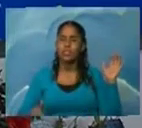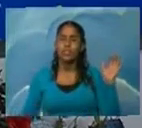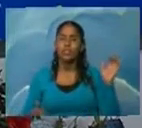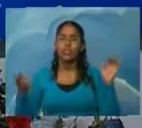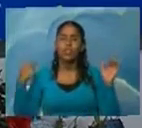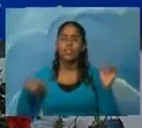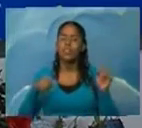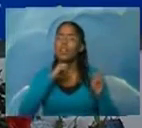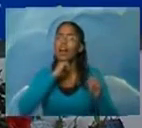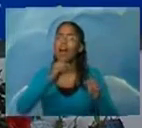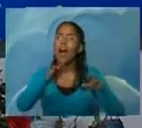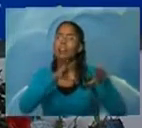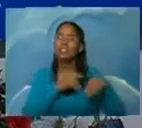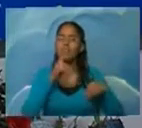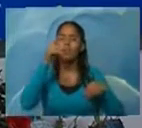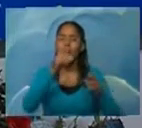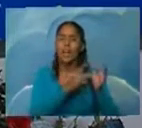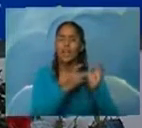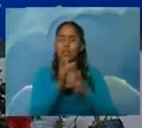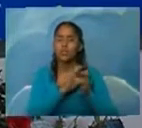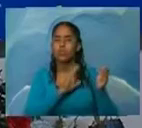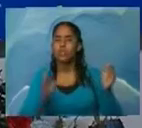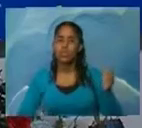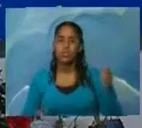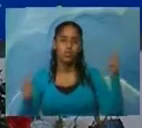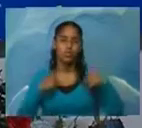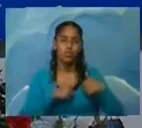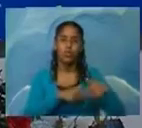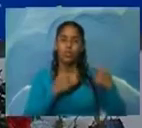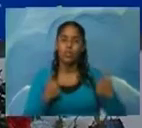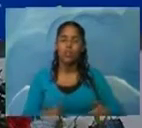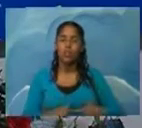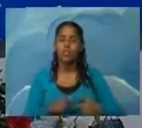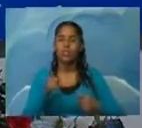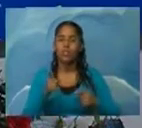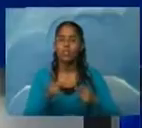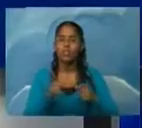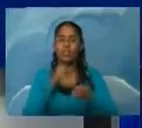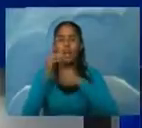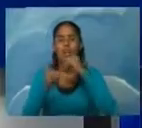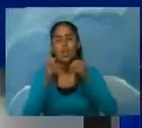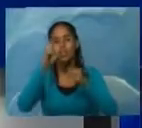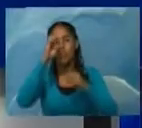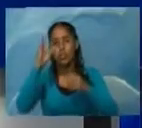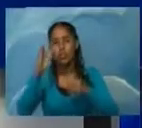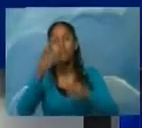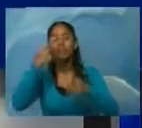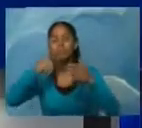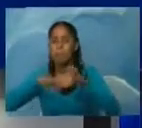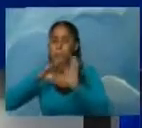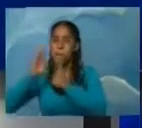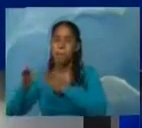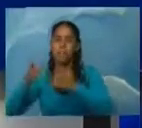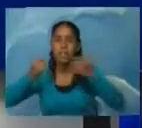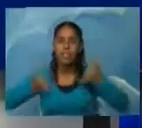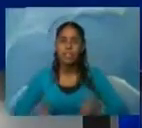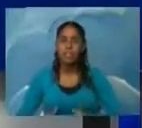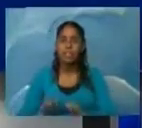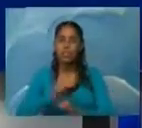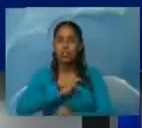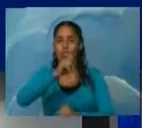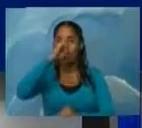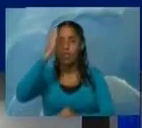es que aceptar al Señor Jesucristo en su corazón y ahí pasa de ser una creación de Dios a ser hijo de Dios. Todos los